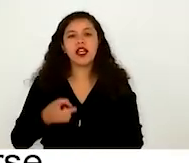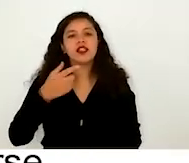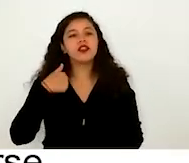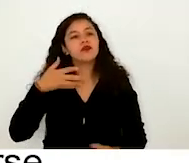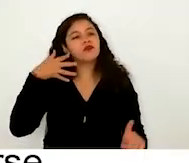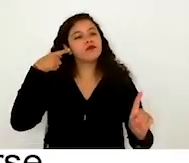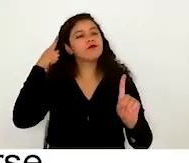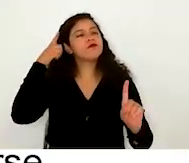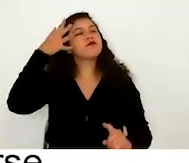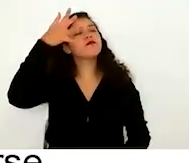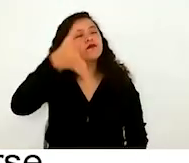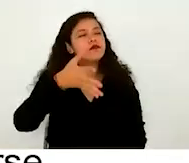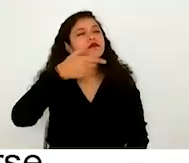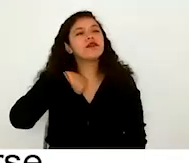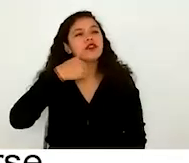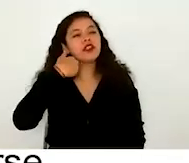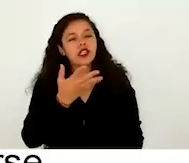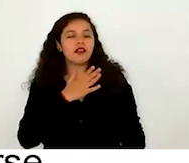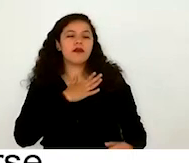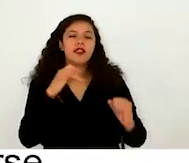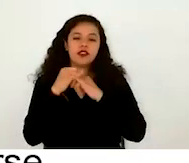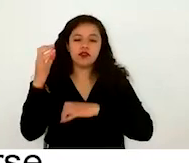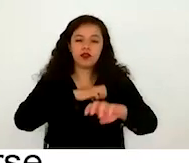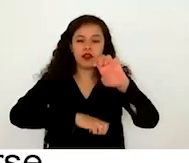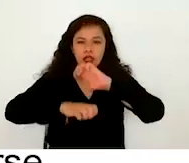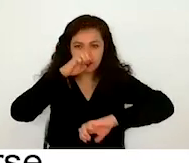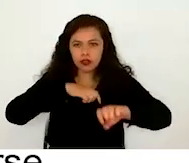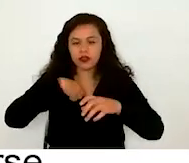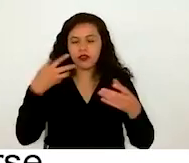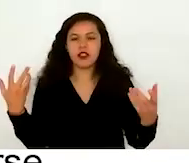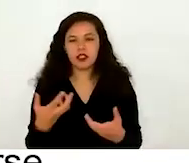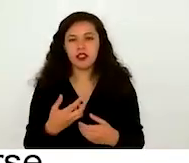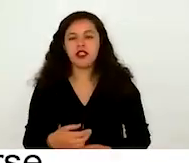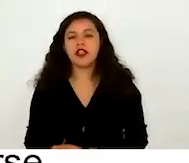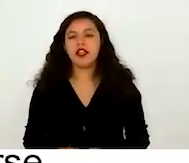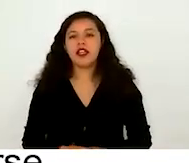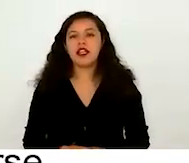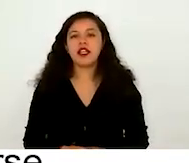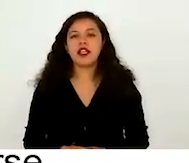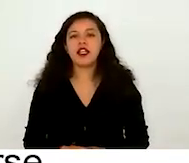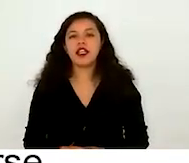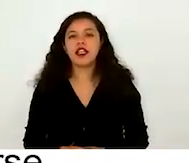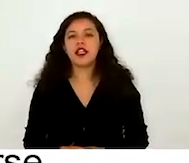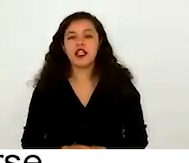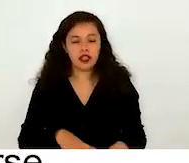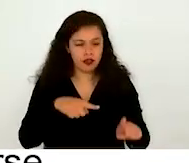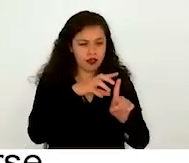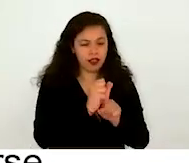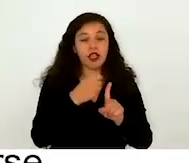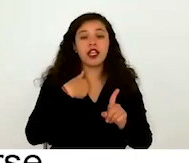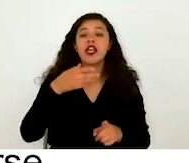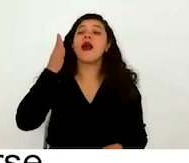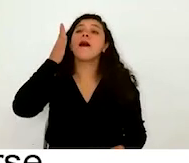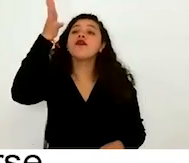lo que hago como institución como empresa si la visión está donde me quiero obsesionar